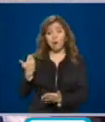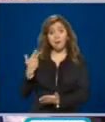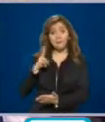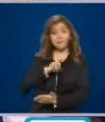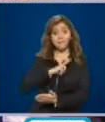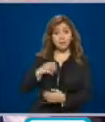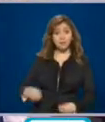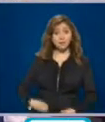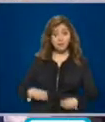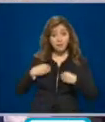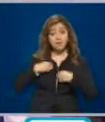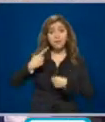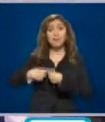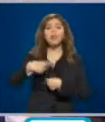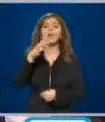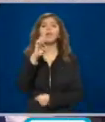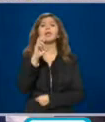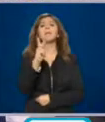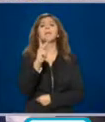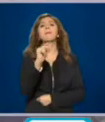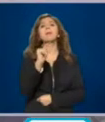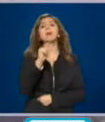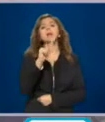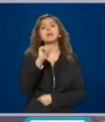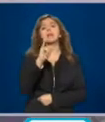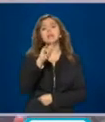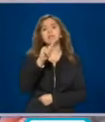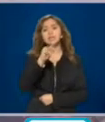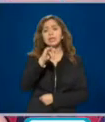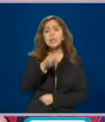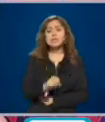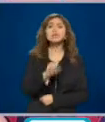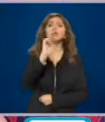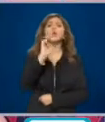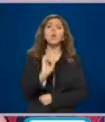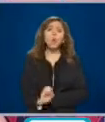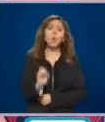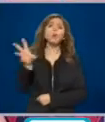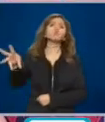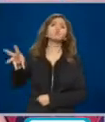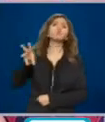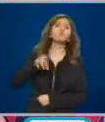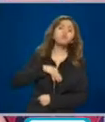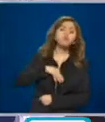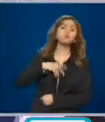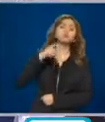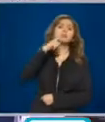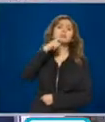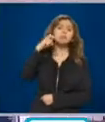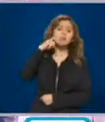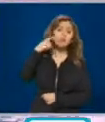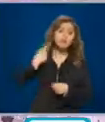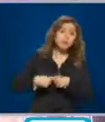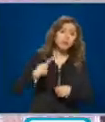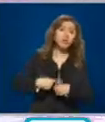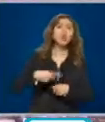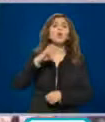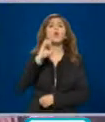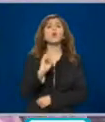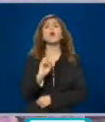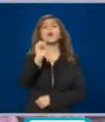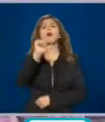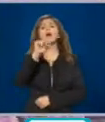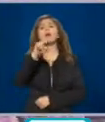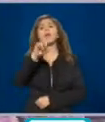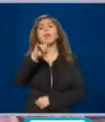de hepatitis, por ejemplo, obviamente enfermedades de transmisión sexual, todo Anemia. eso son contraindicaciones, buena salud